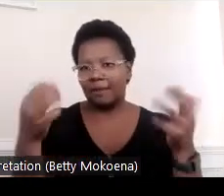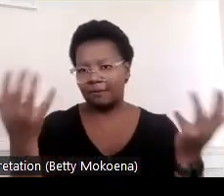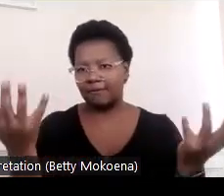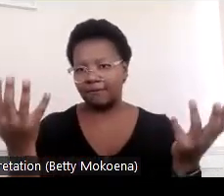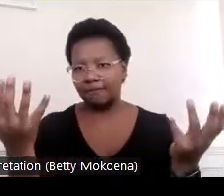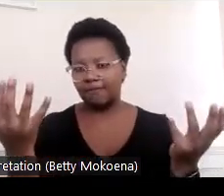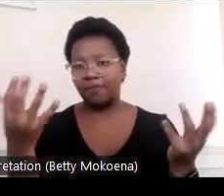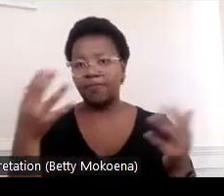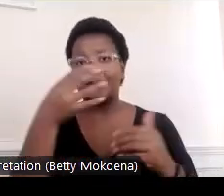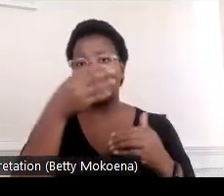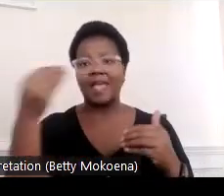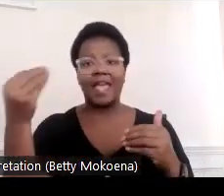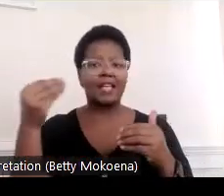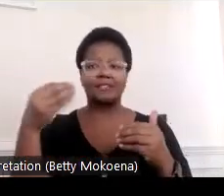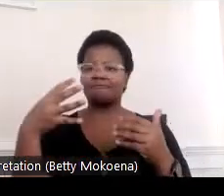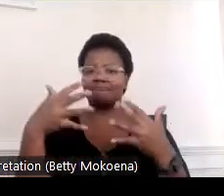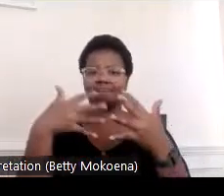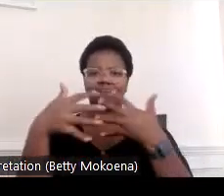y